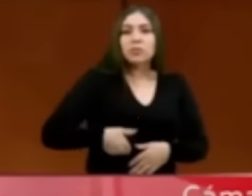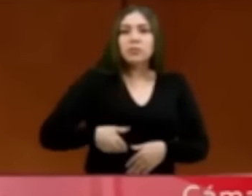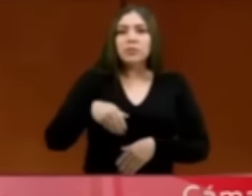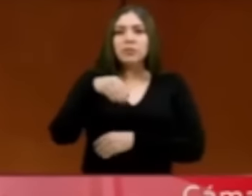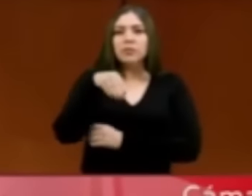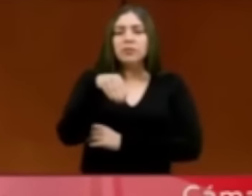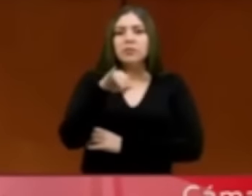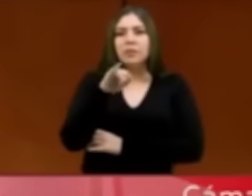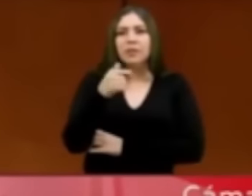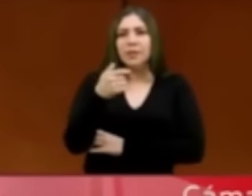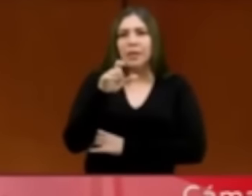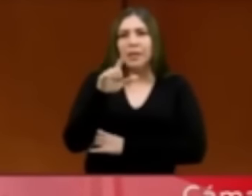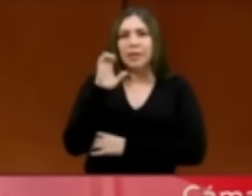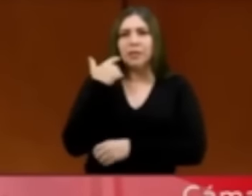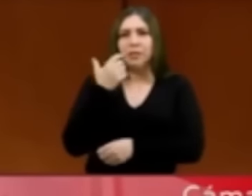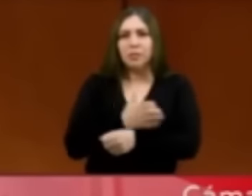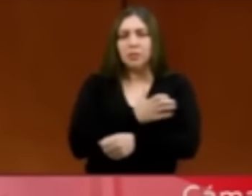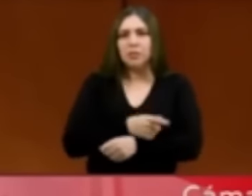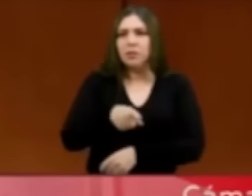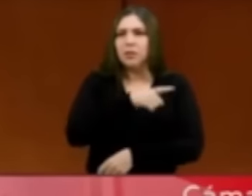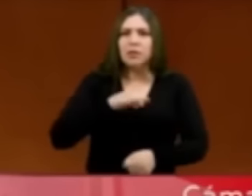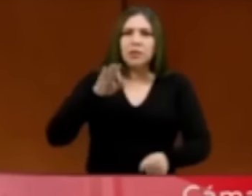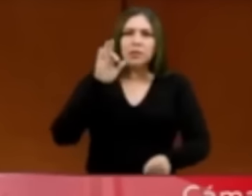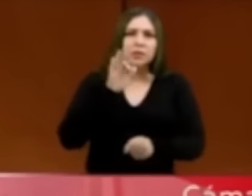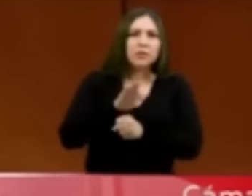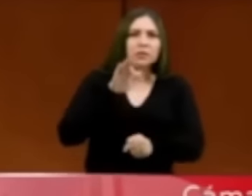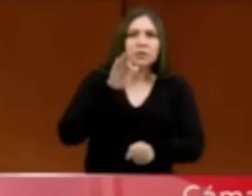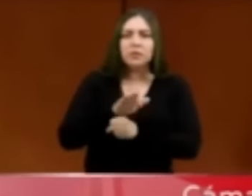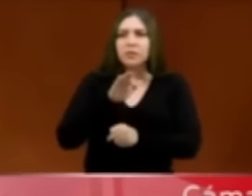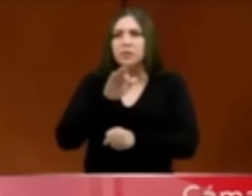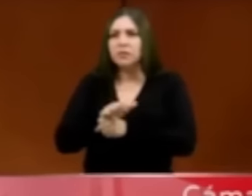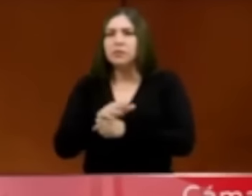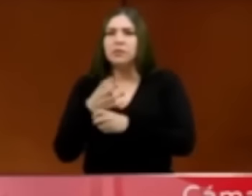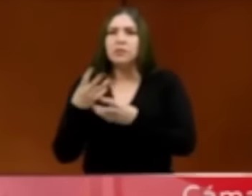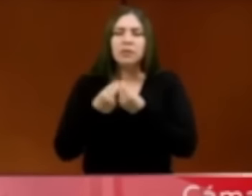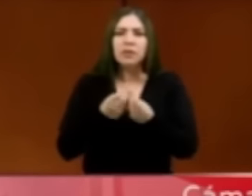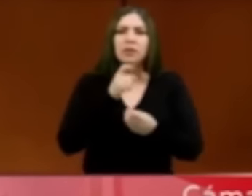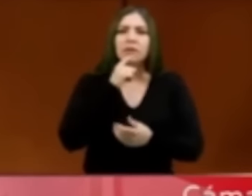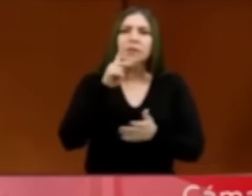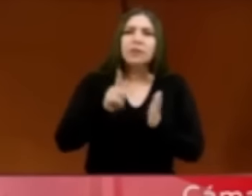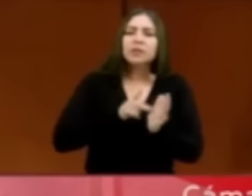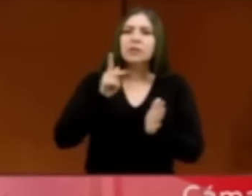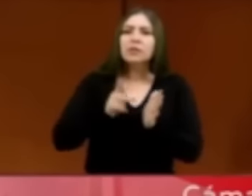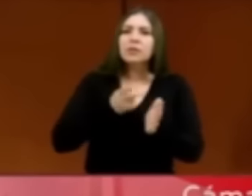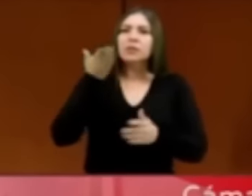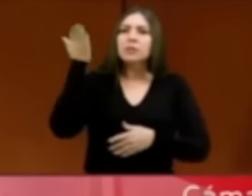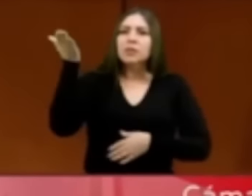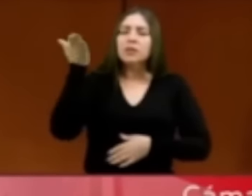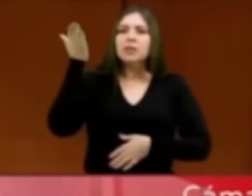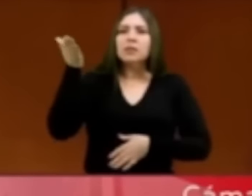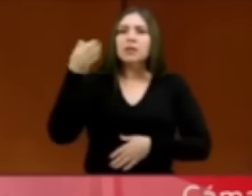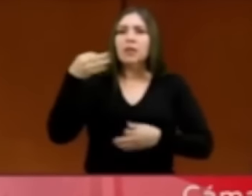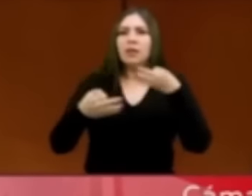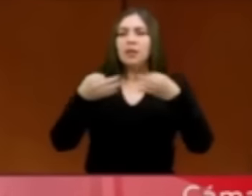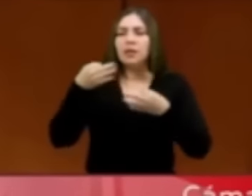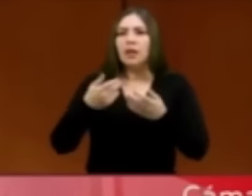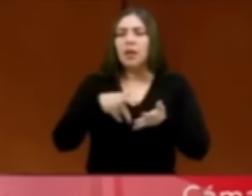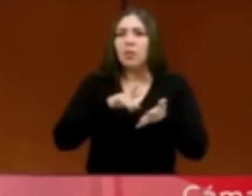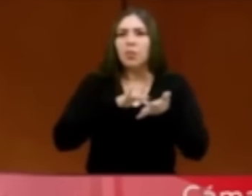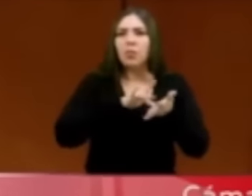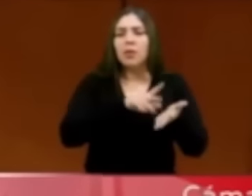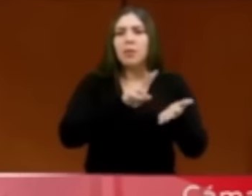cómo también fuimos a defenderlo y cómo nos comunicamos tantas veces para pedir que el tribunal lo validara para